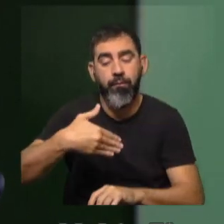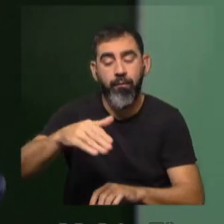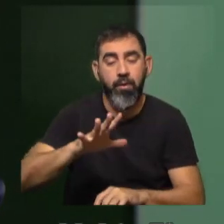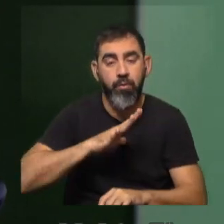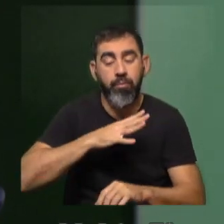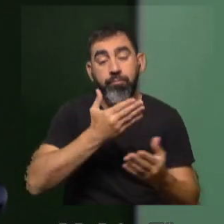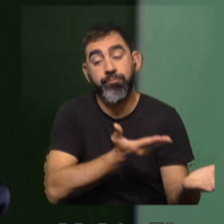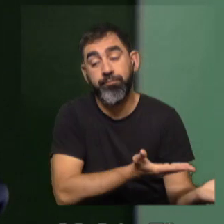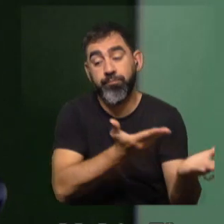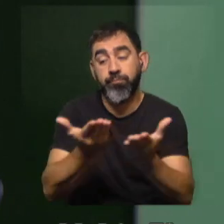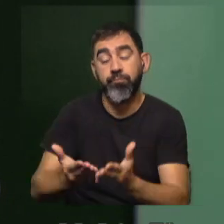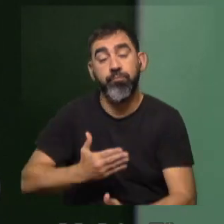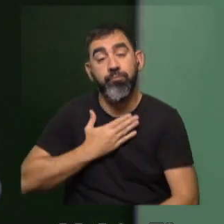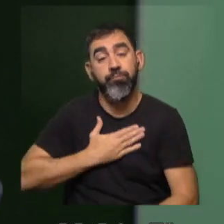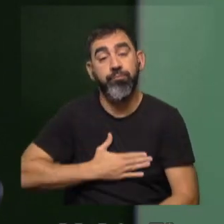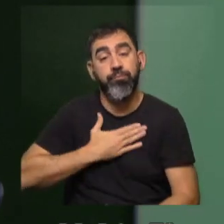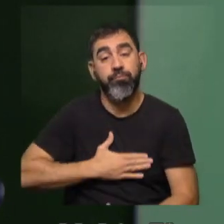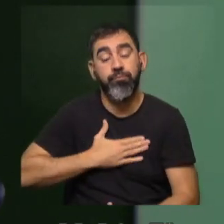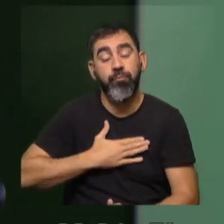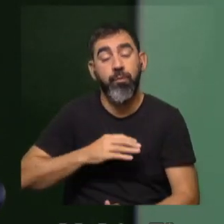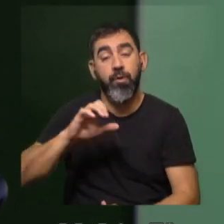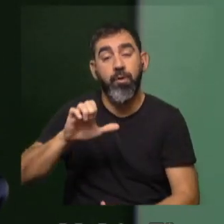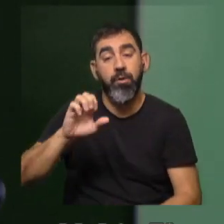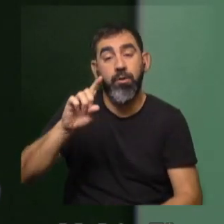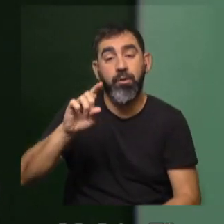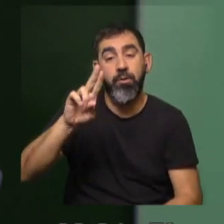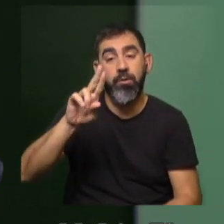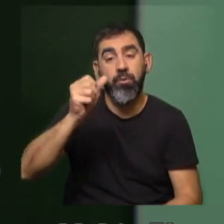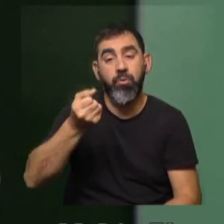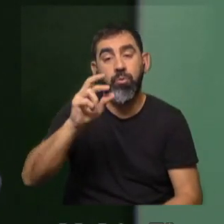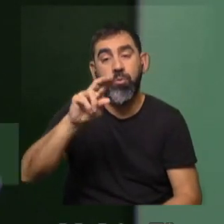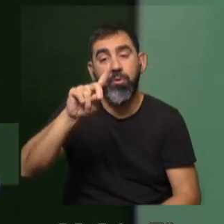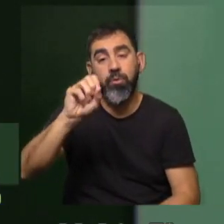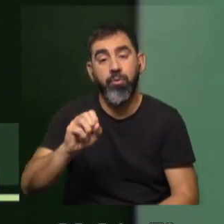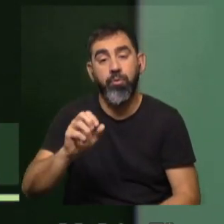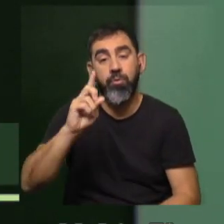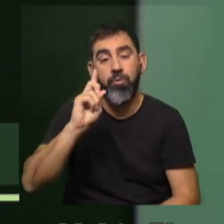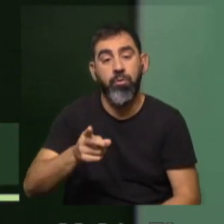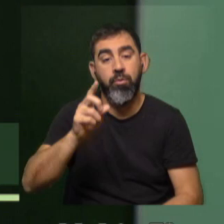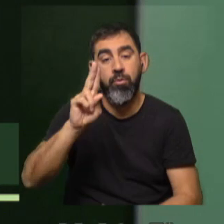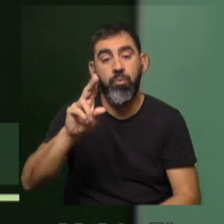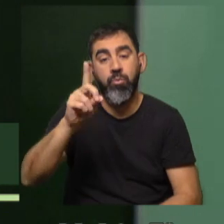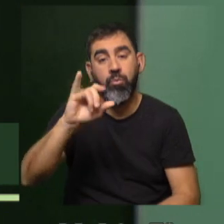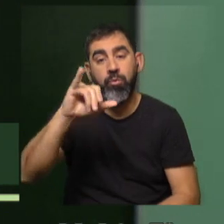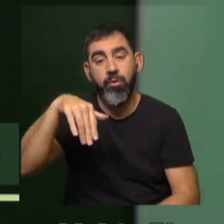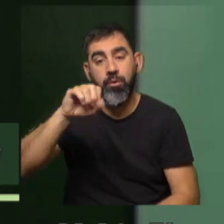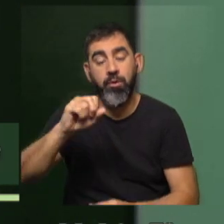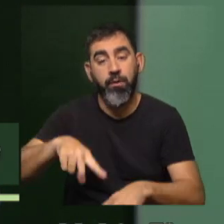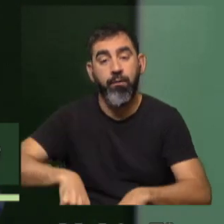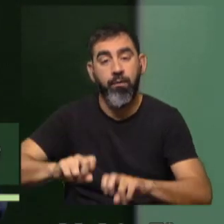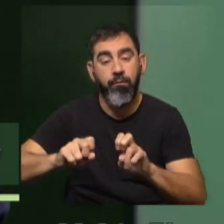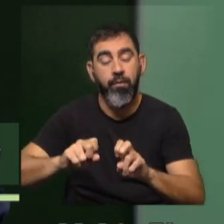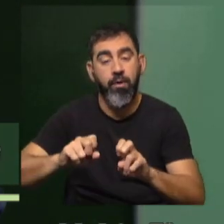eso estamos recibiendo con muchísimo gusto a Eduardo gubinas quien es investigador en el centro latinoamericano de Ecología social